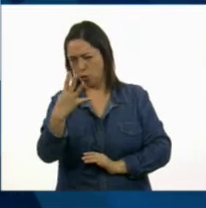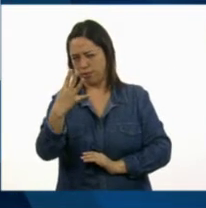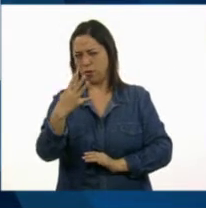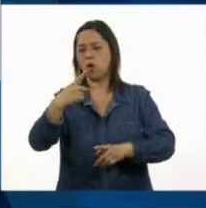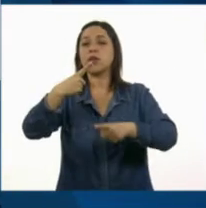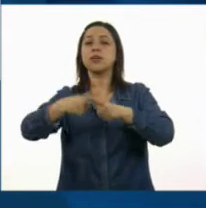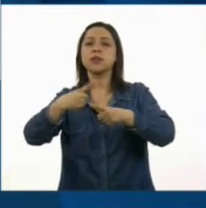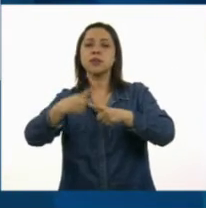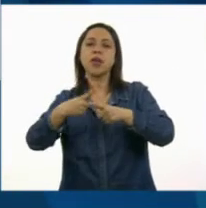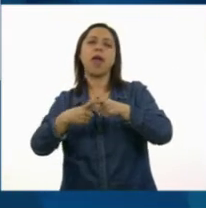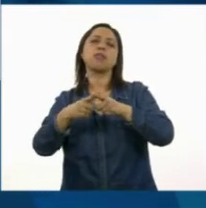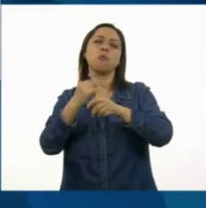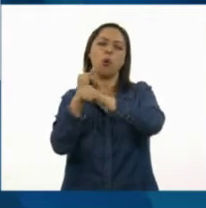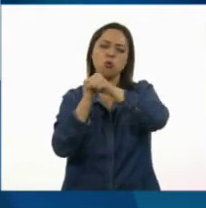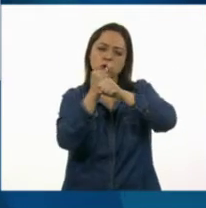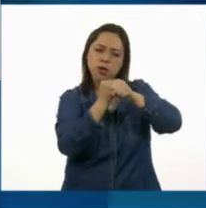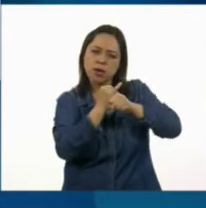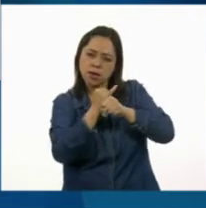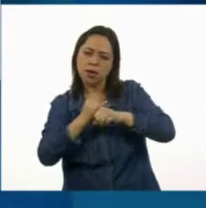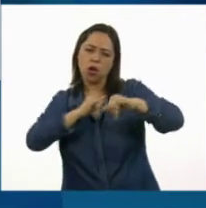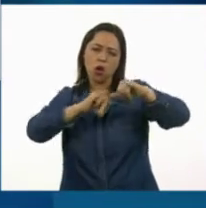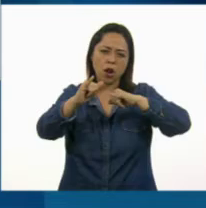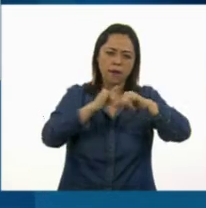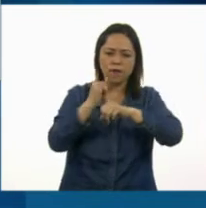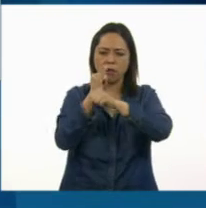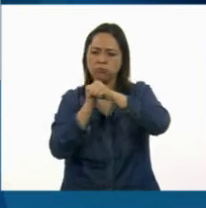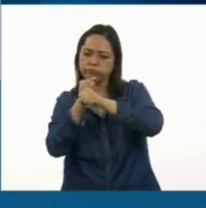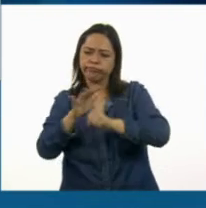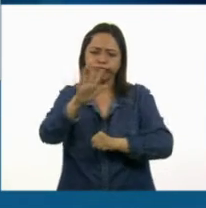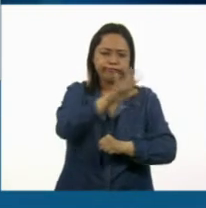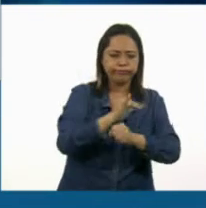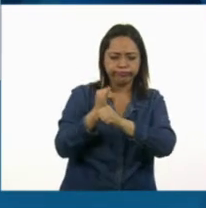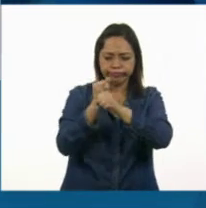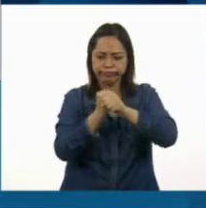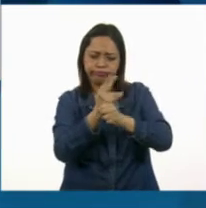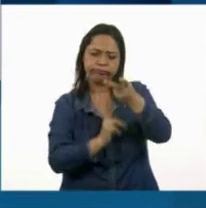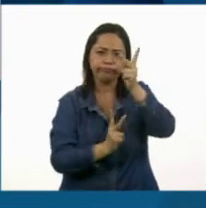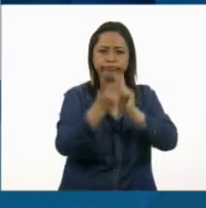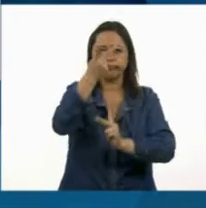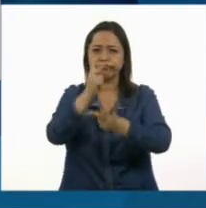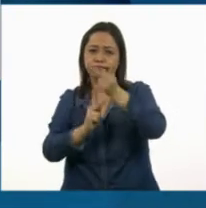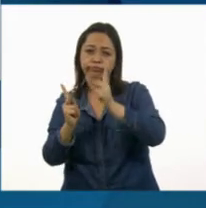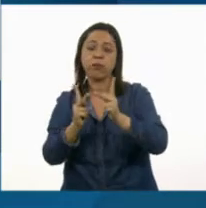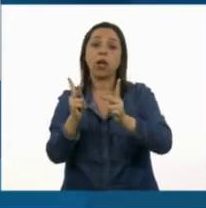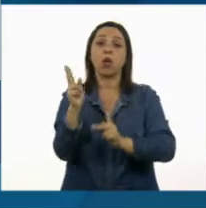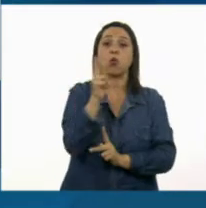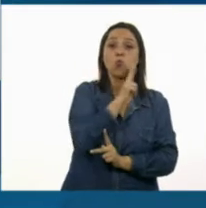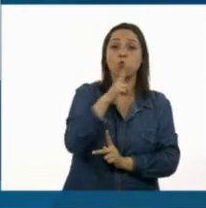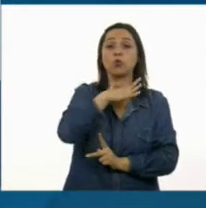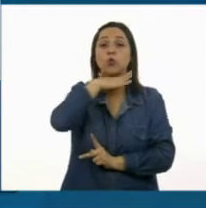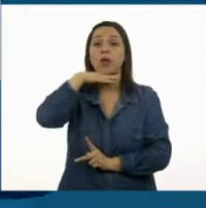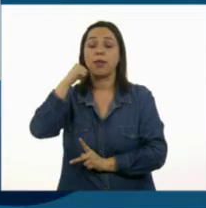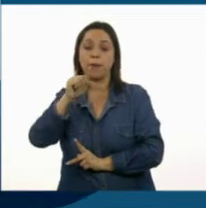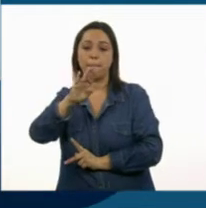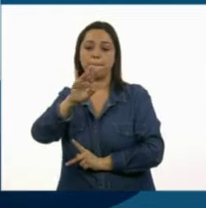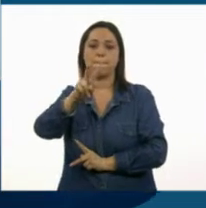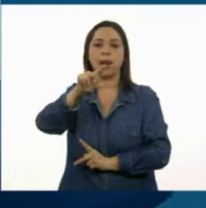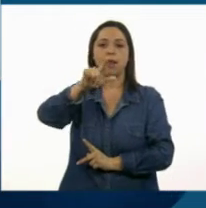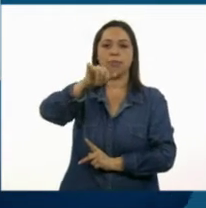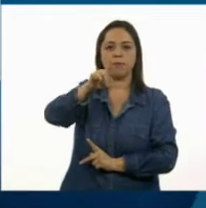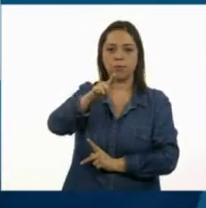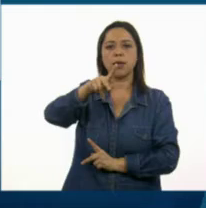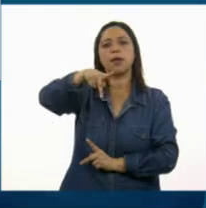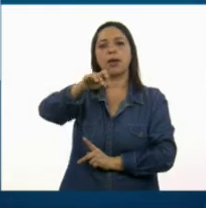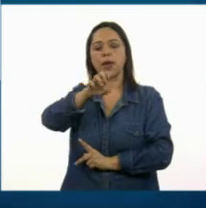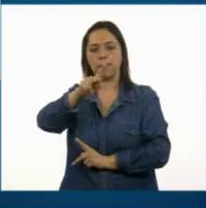climatólogo, geógrafo, meteorólogo y botánico ruso-alemán Vladimir Köppen. Posteriormente,